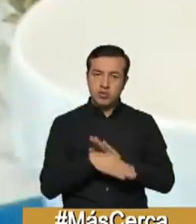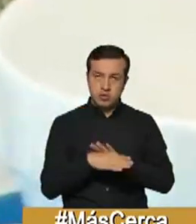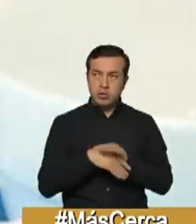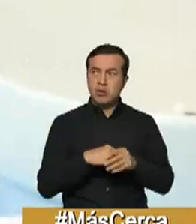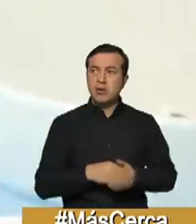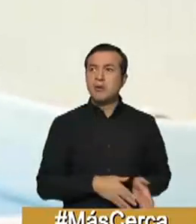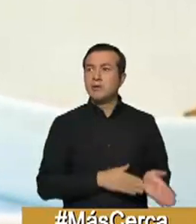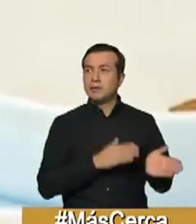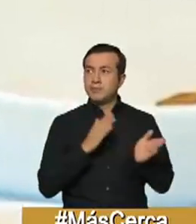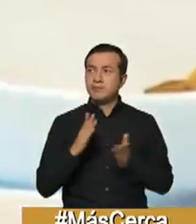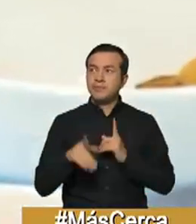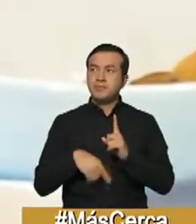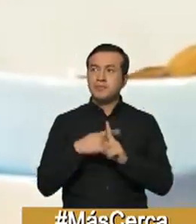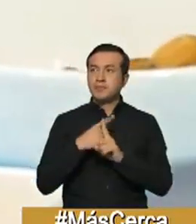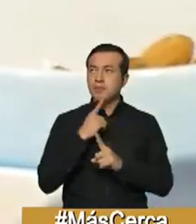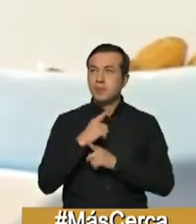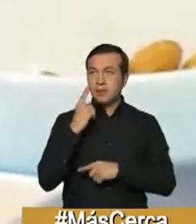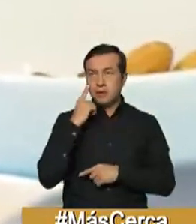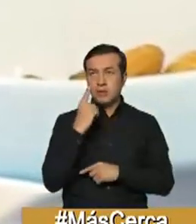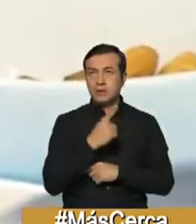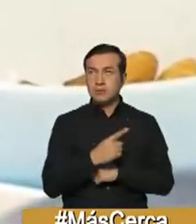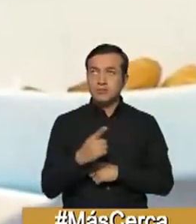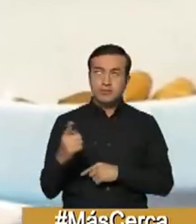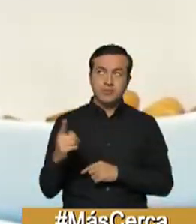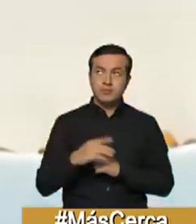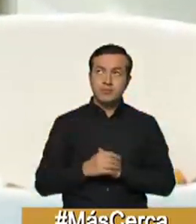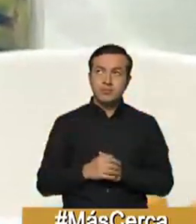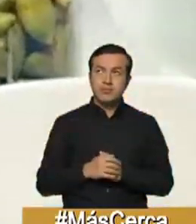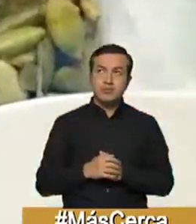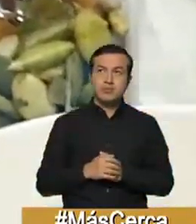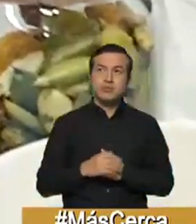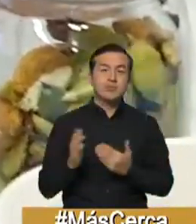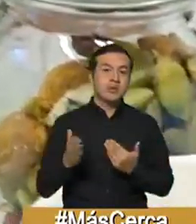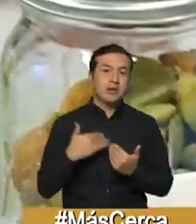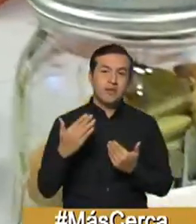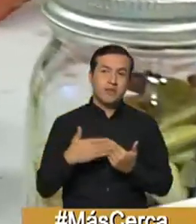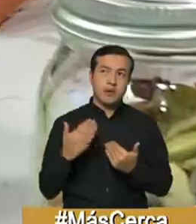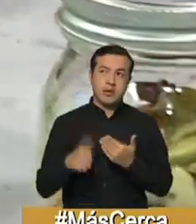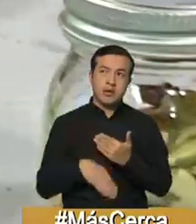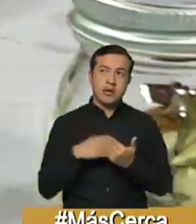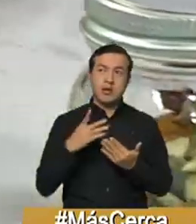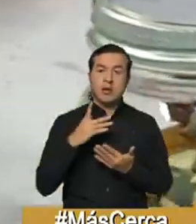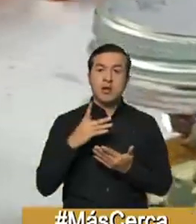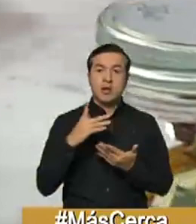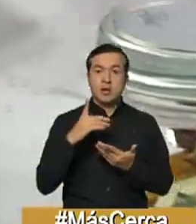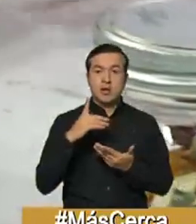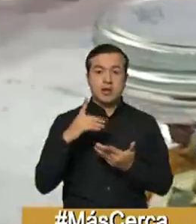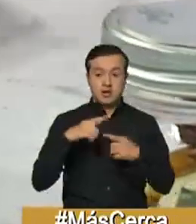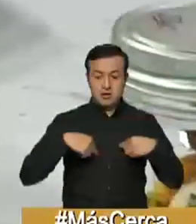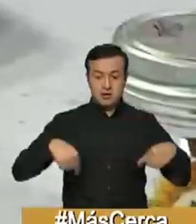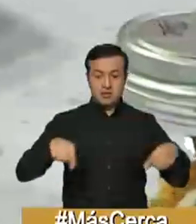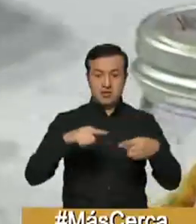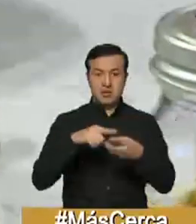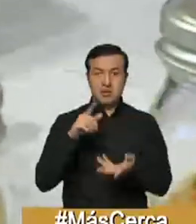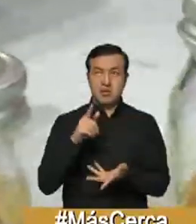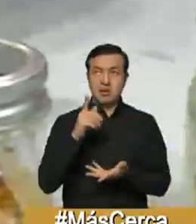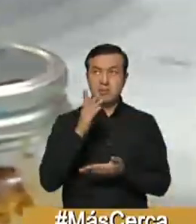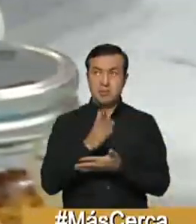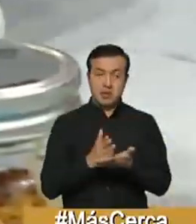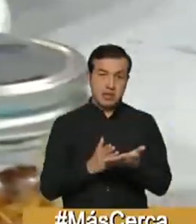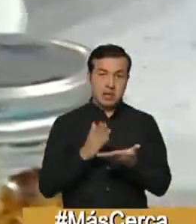acuerdo, perfecto. ¿Qué más tenemos? También tenemos, esta es una receta súper fácil de pancakes, que solamente utilizamos medio